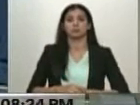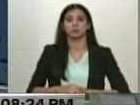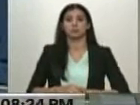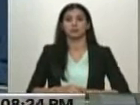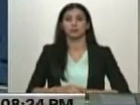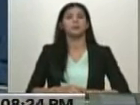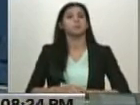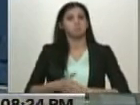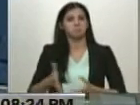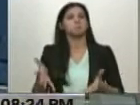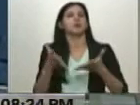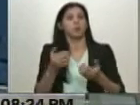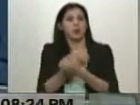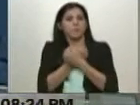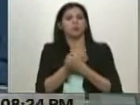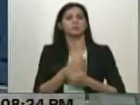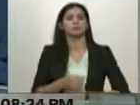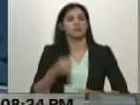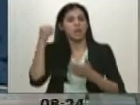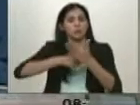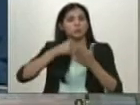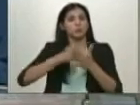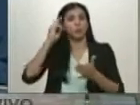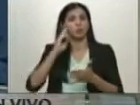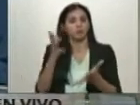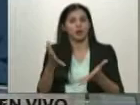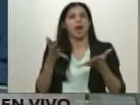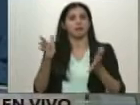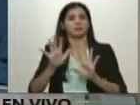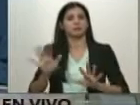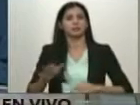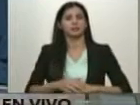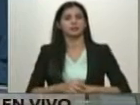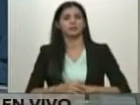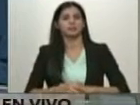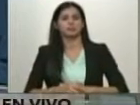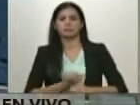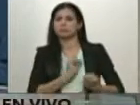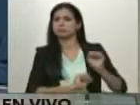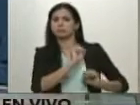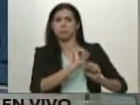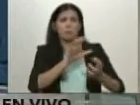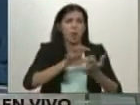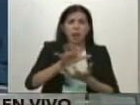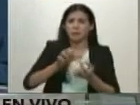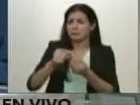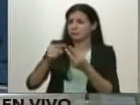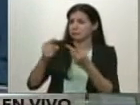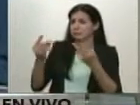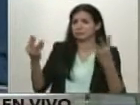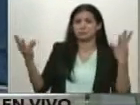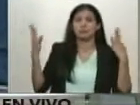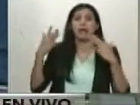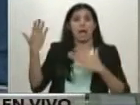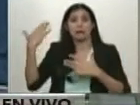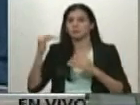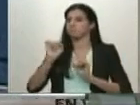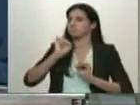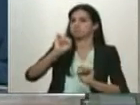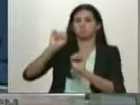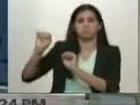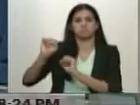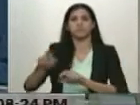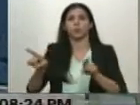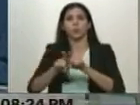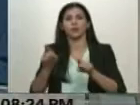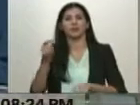que todas las divisiones de entonces, que todas las adversidades y derrotas de entonces. Como lo